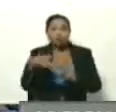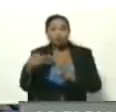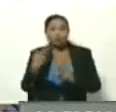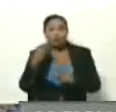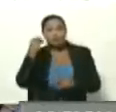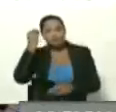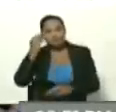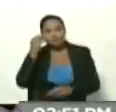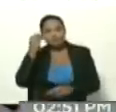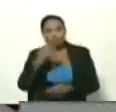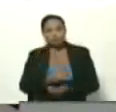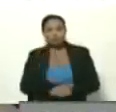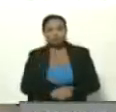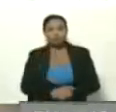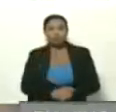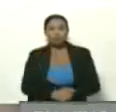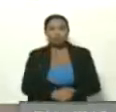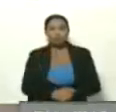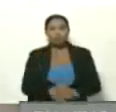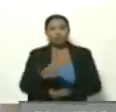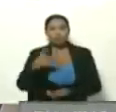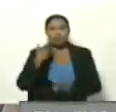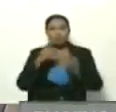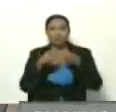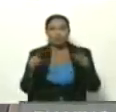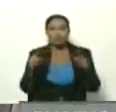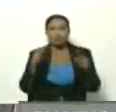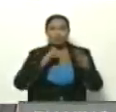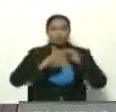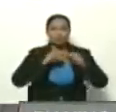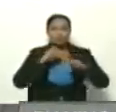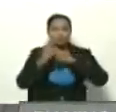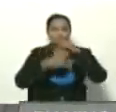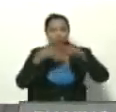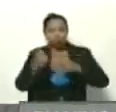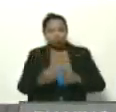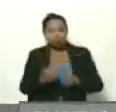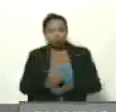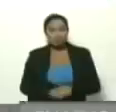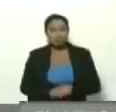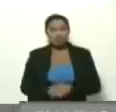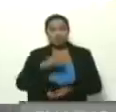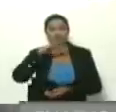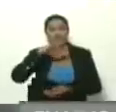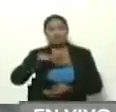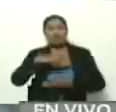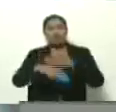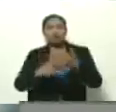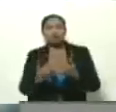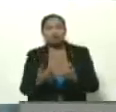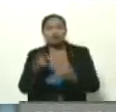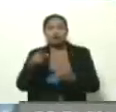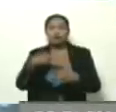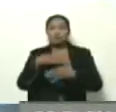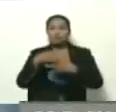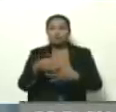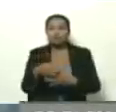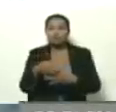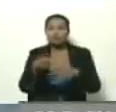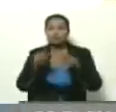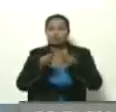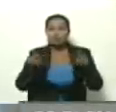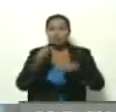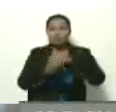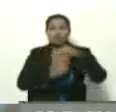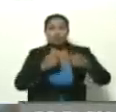creer que pueden dividir el movimiento revolucionario. La historia hasta ahora nos ha dicho que el que intenta dividir el movimiento